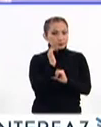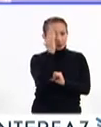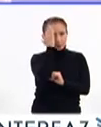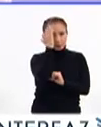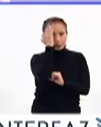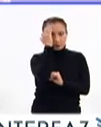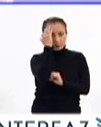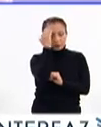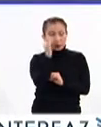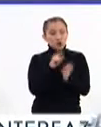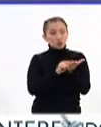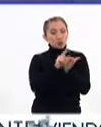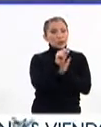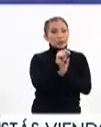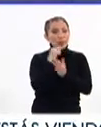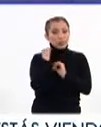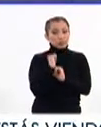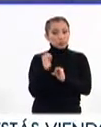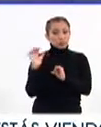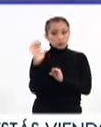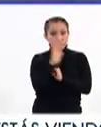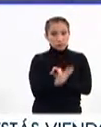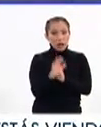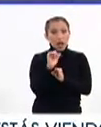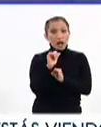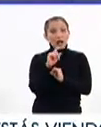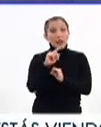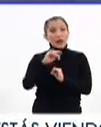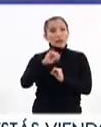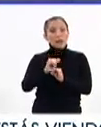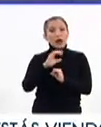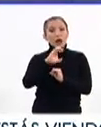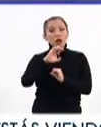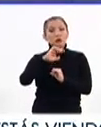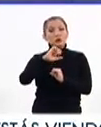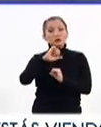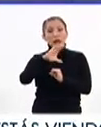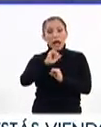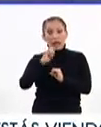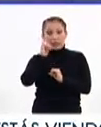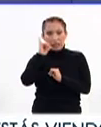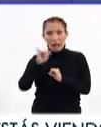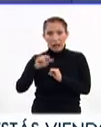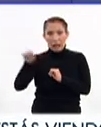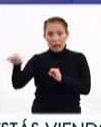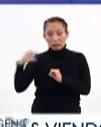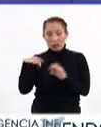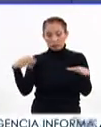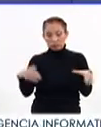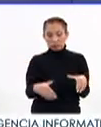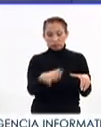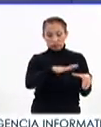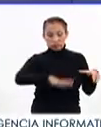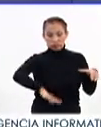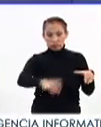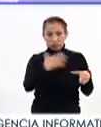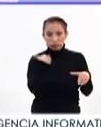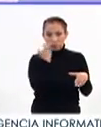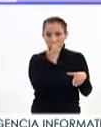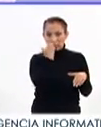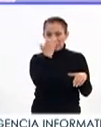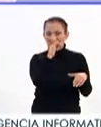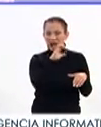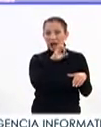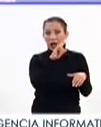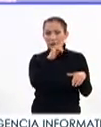dirige la cuenta Twitter de la Academia de la Crusca en Italia, que esta academia se ha esforzado como en